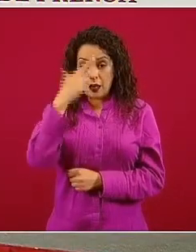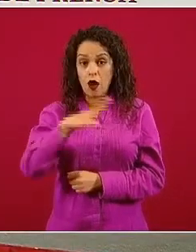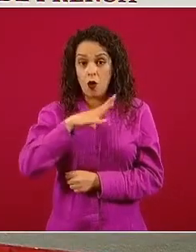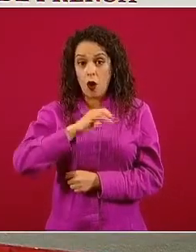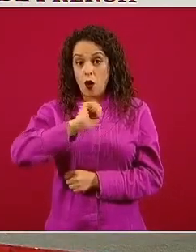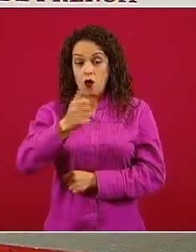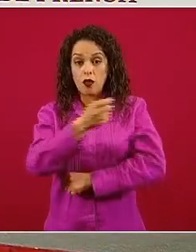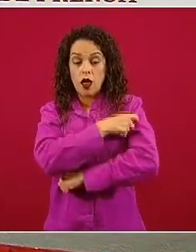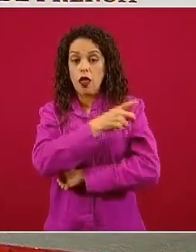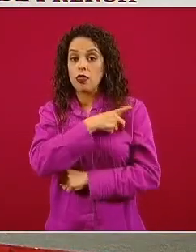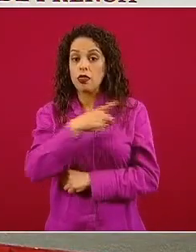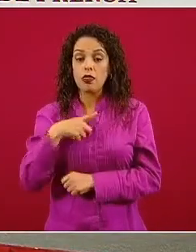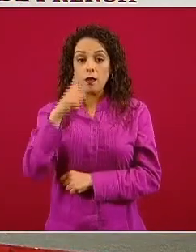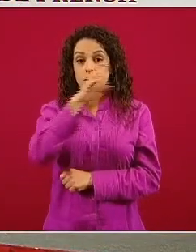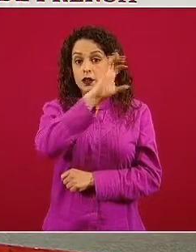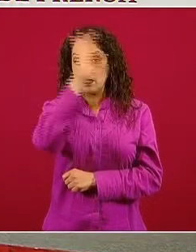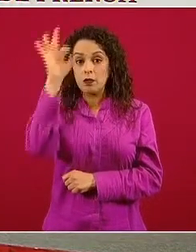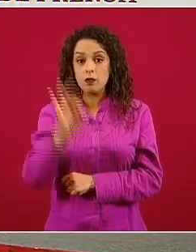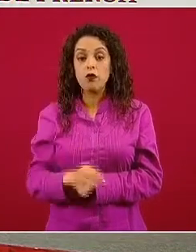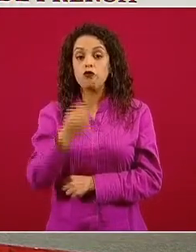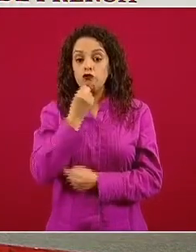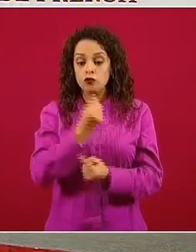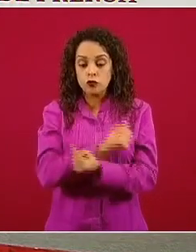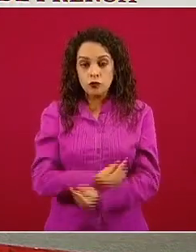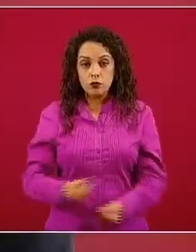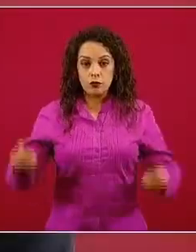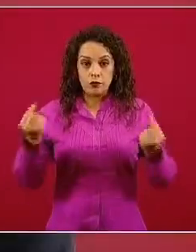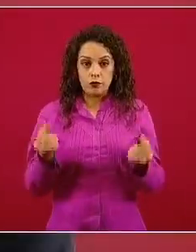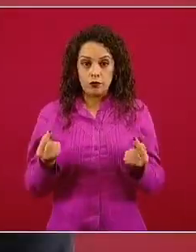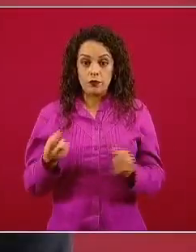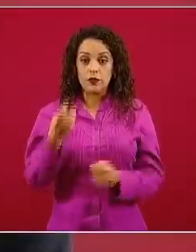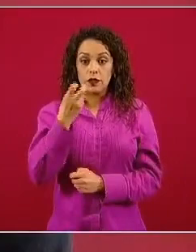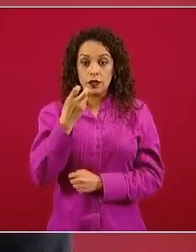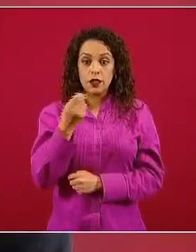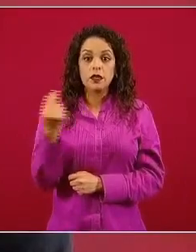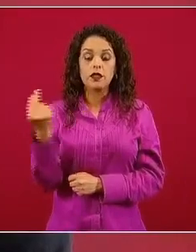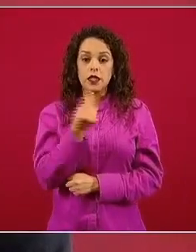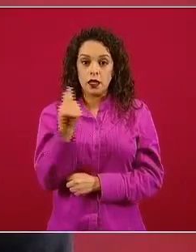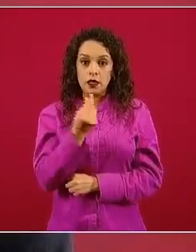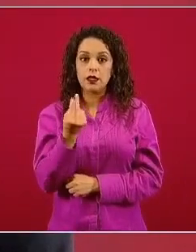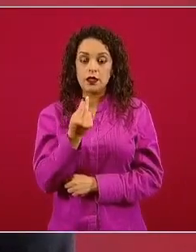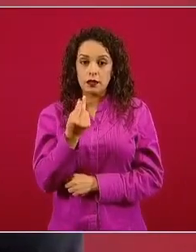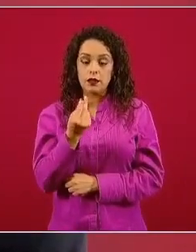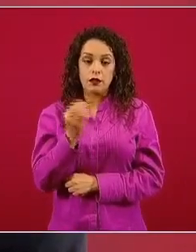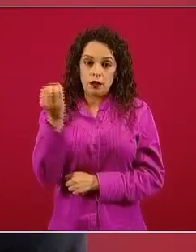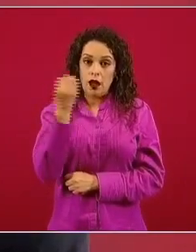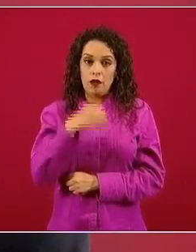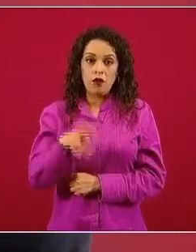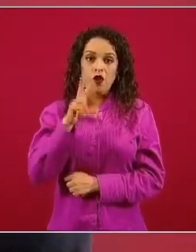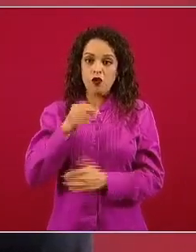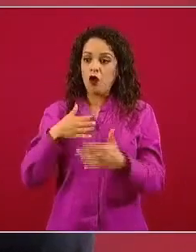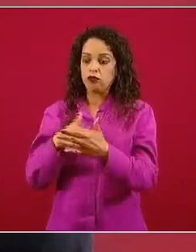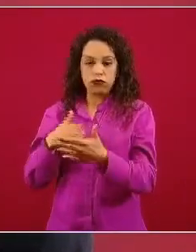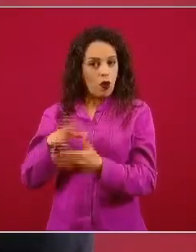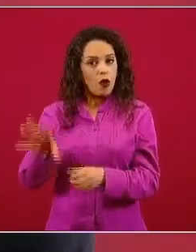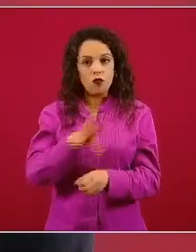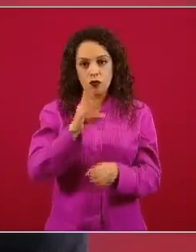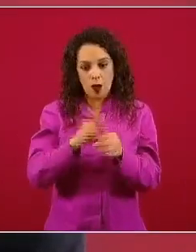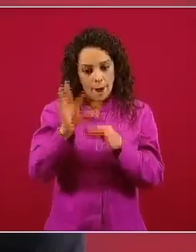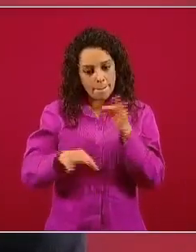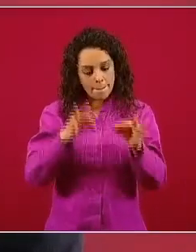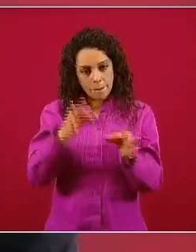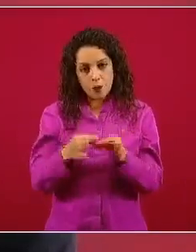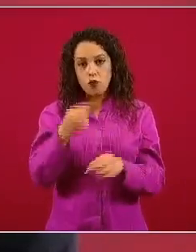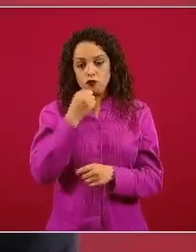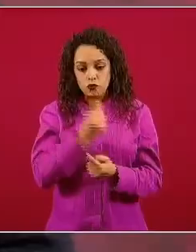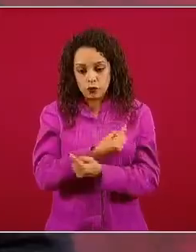de cubrir al 100% de la población infantil, o esa es la meta que se plantea en cada año, y esto significa poder llegar